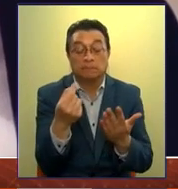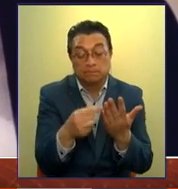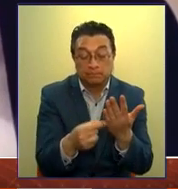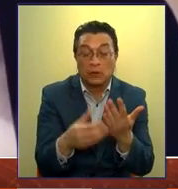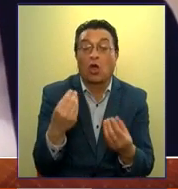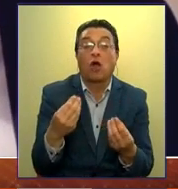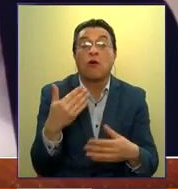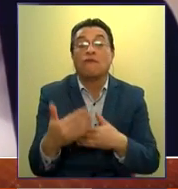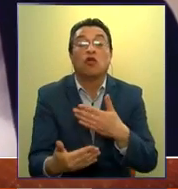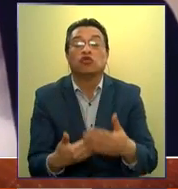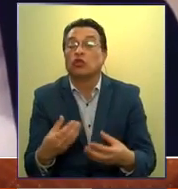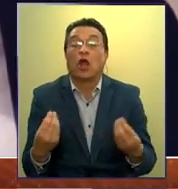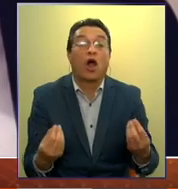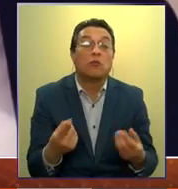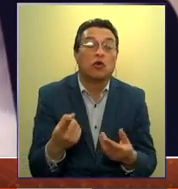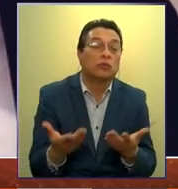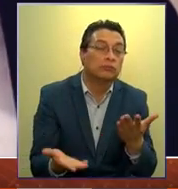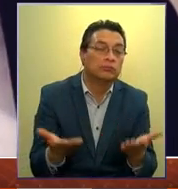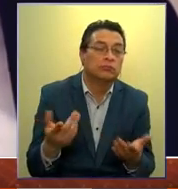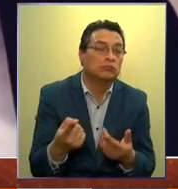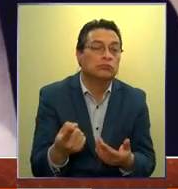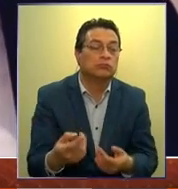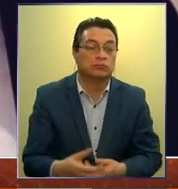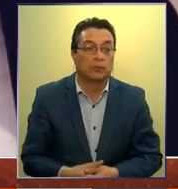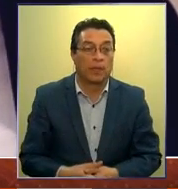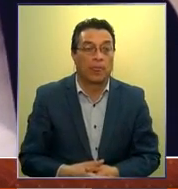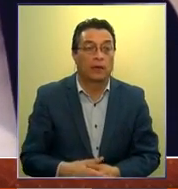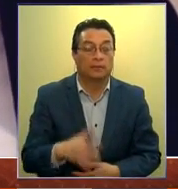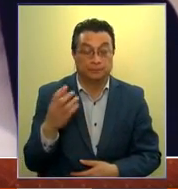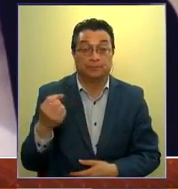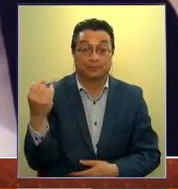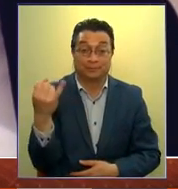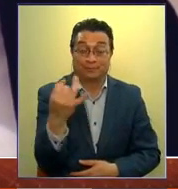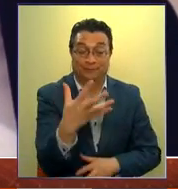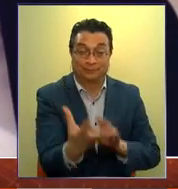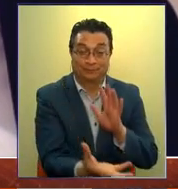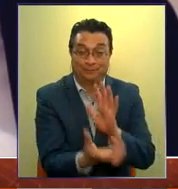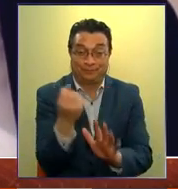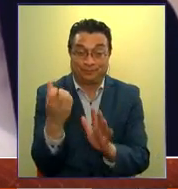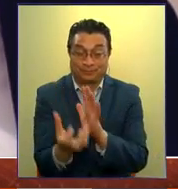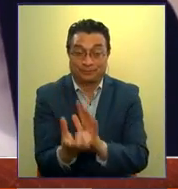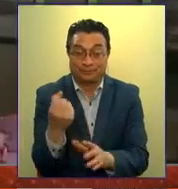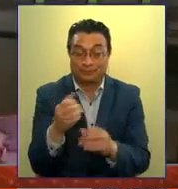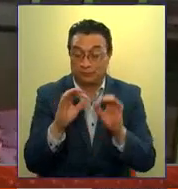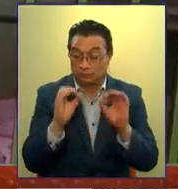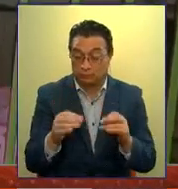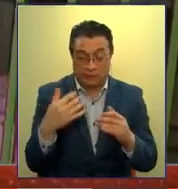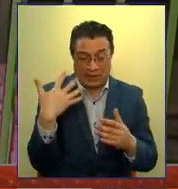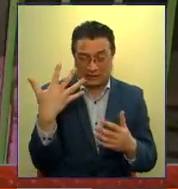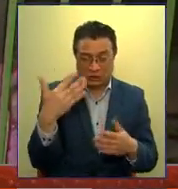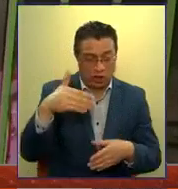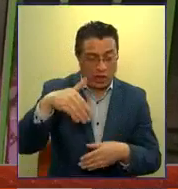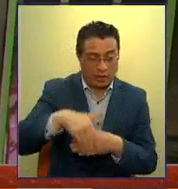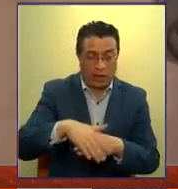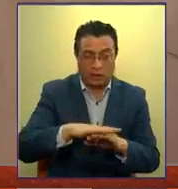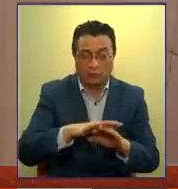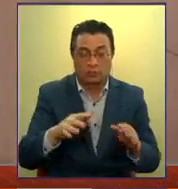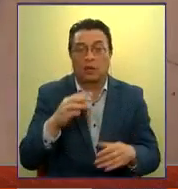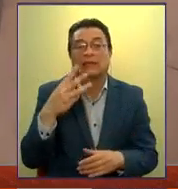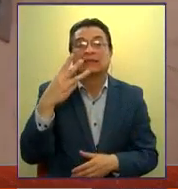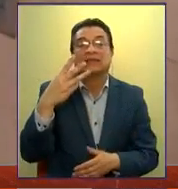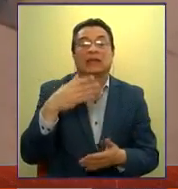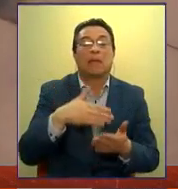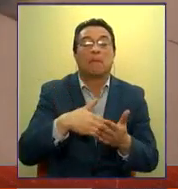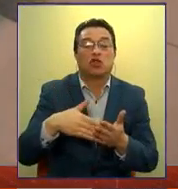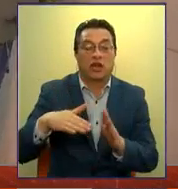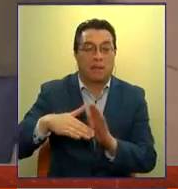ha funcionado el proceso. Muy bien, el número de retiros, cerrando a las 5 de la tarde, es poco más de 3 millones